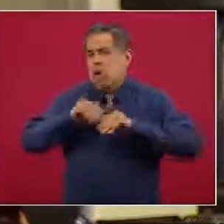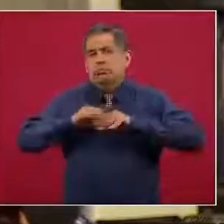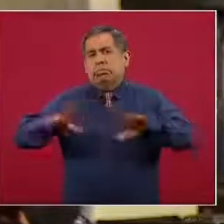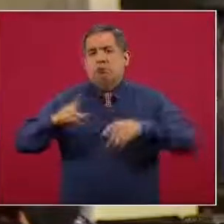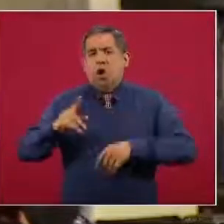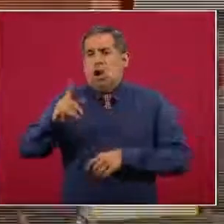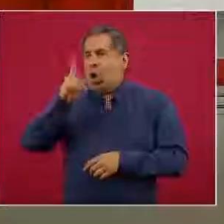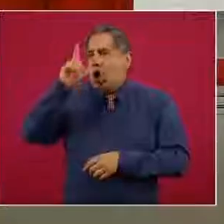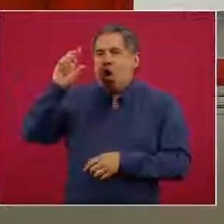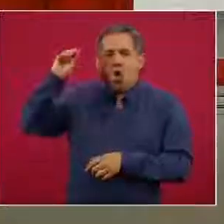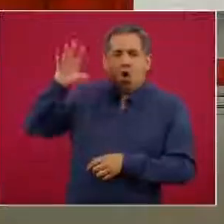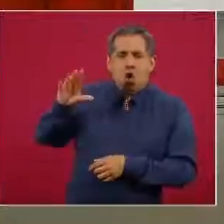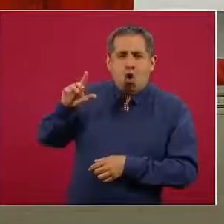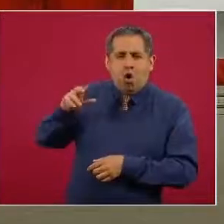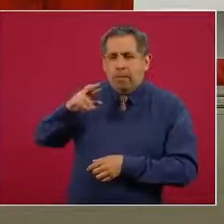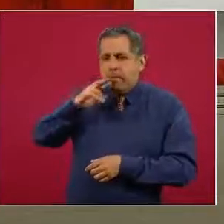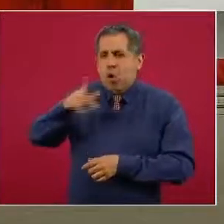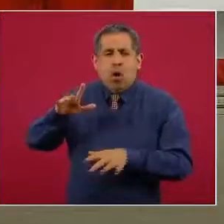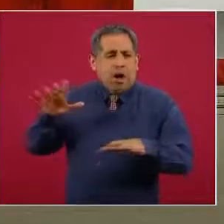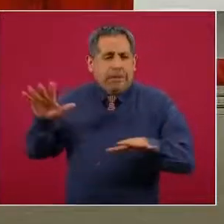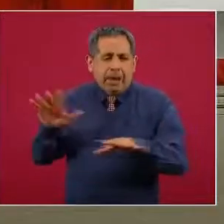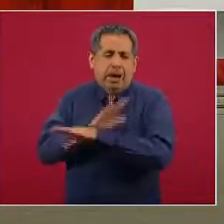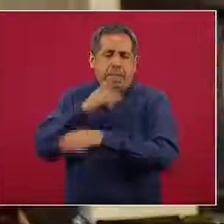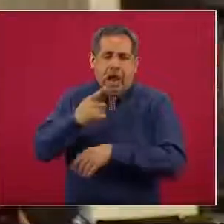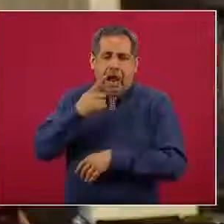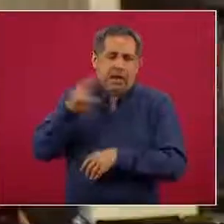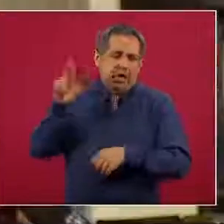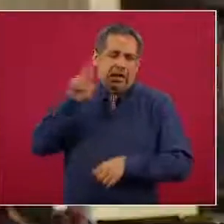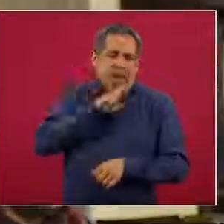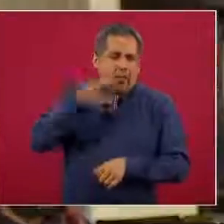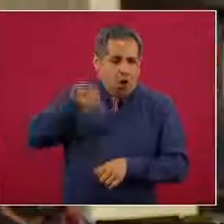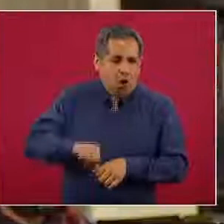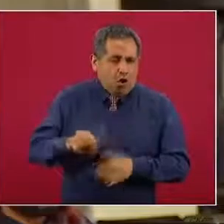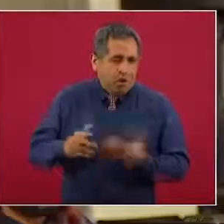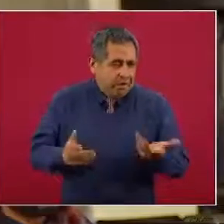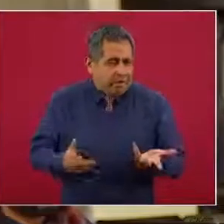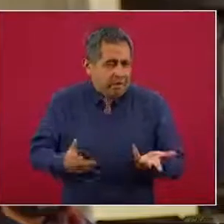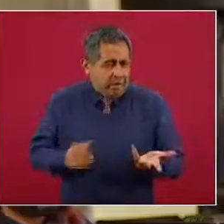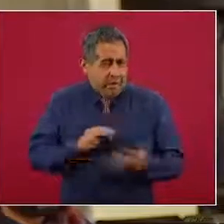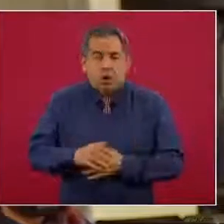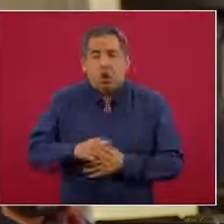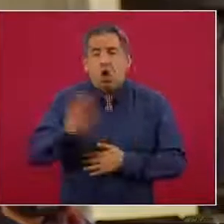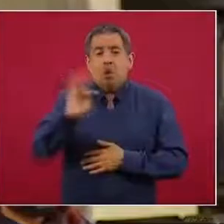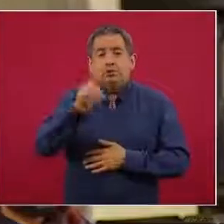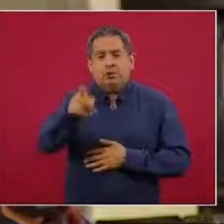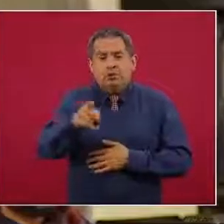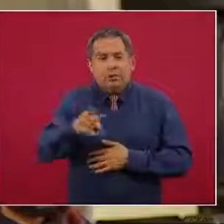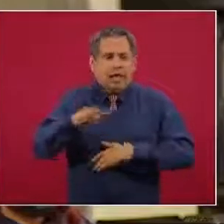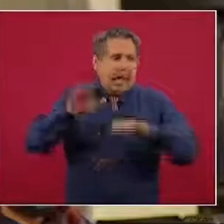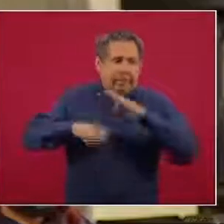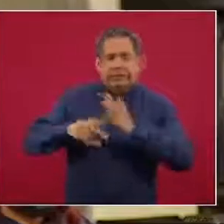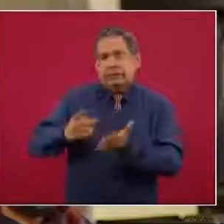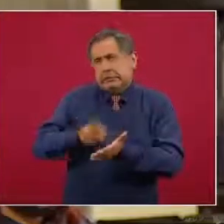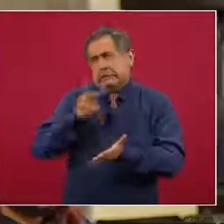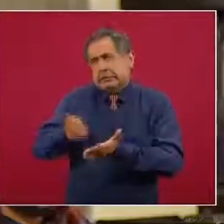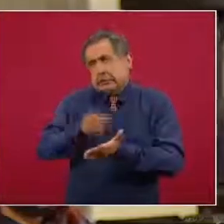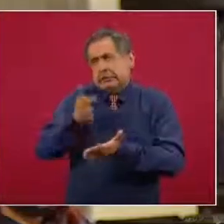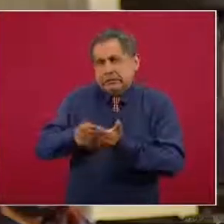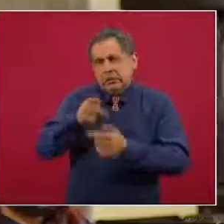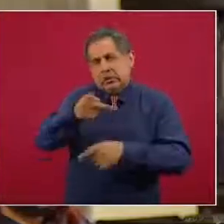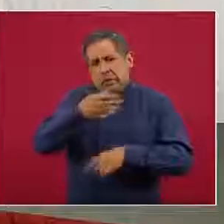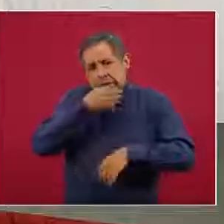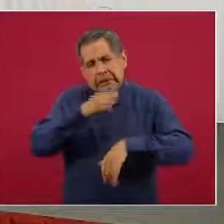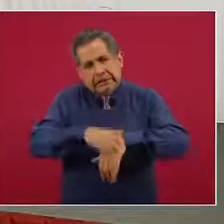color del semáforo para evitar una propagación. Y otra sería, ¿qué invitación? Parece a veces repetitivo lo que